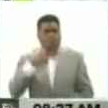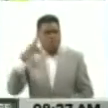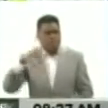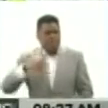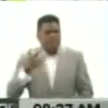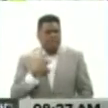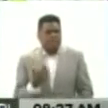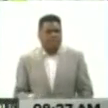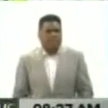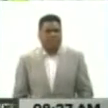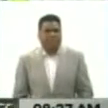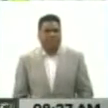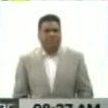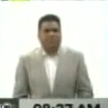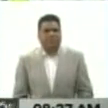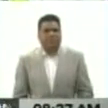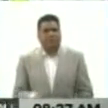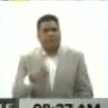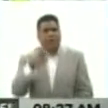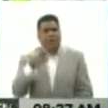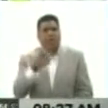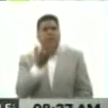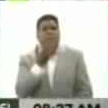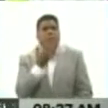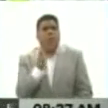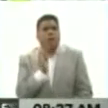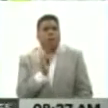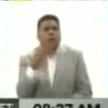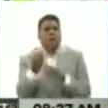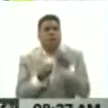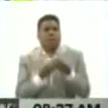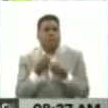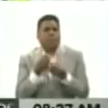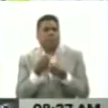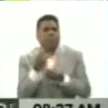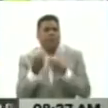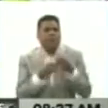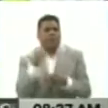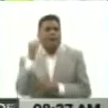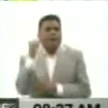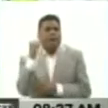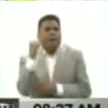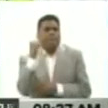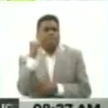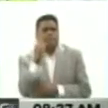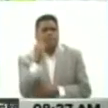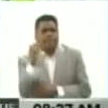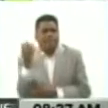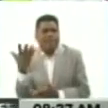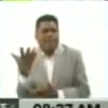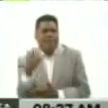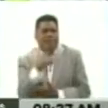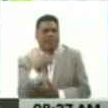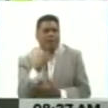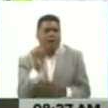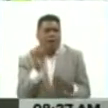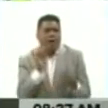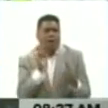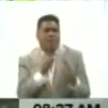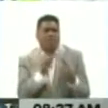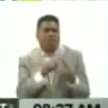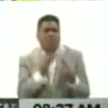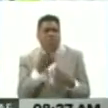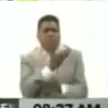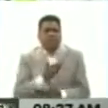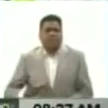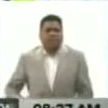Sí. El que ellos piensan que le va a hacer daño al presidente es el que más ama al presidente y es el que ellos alejan más.